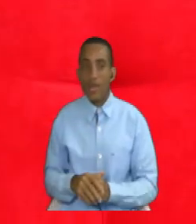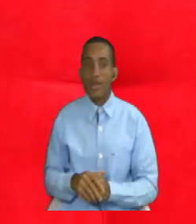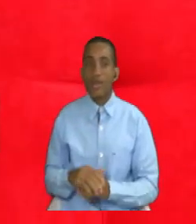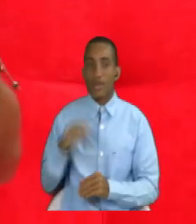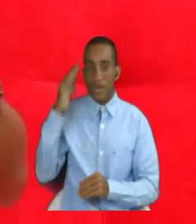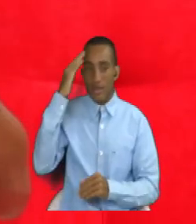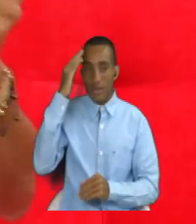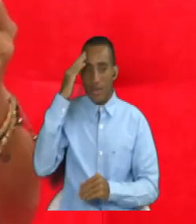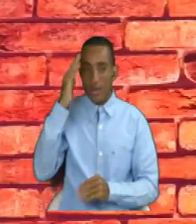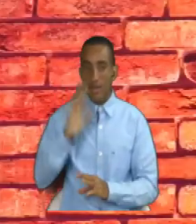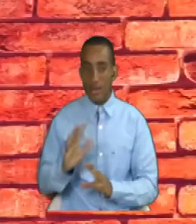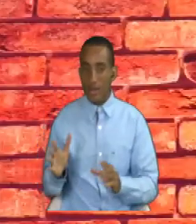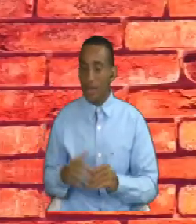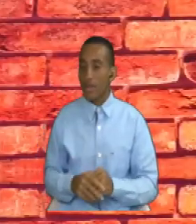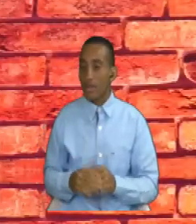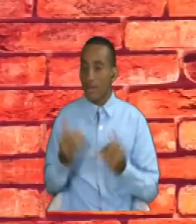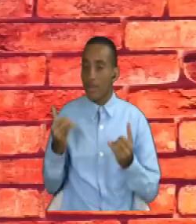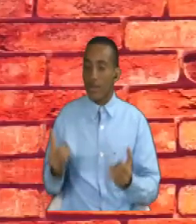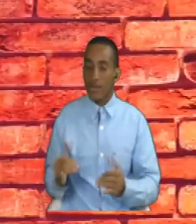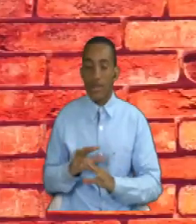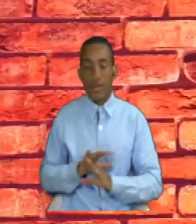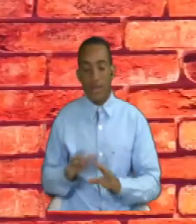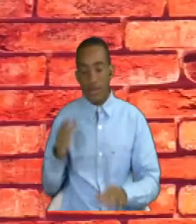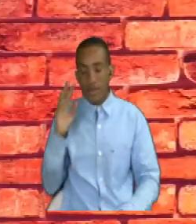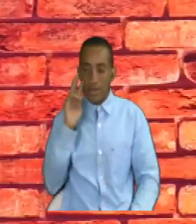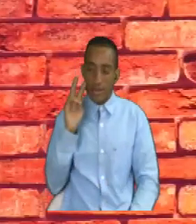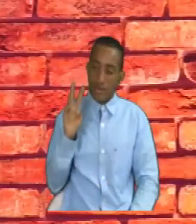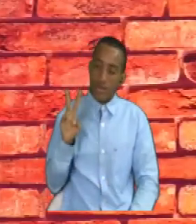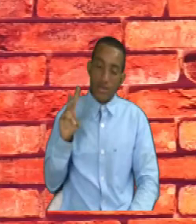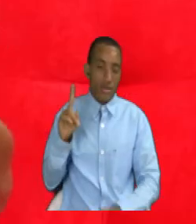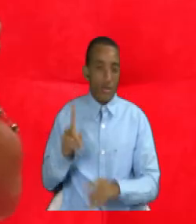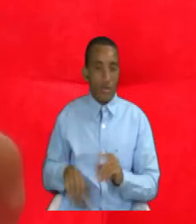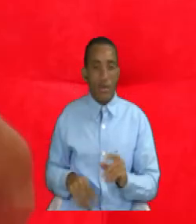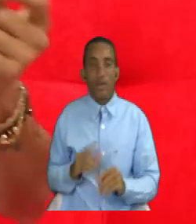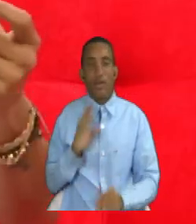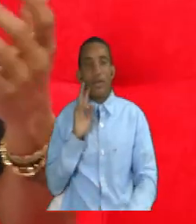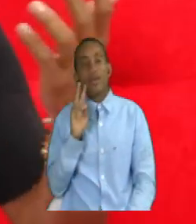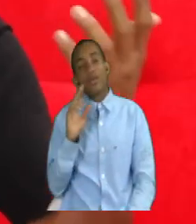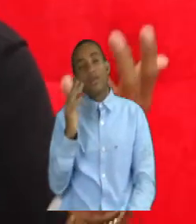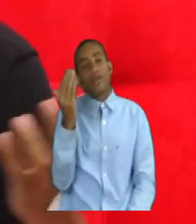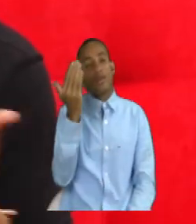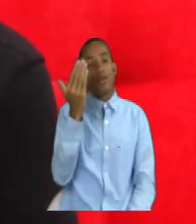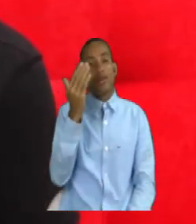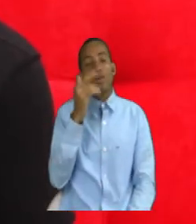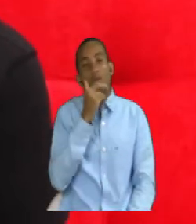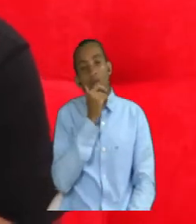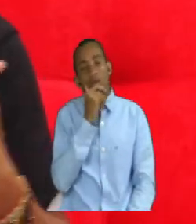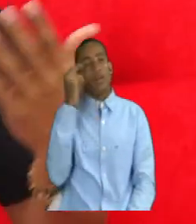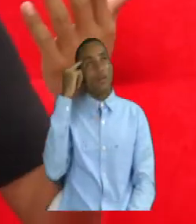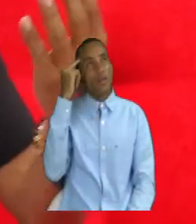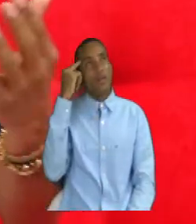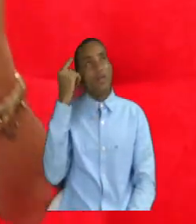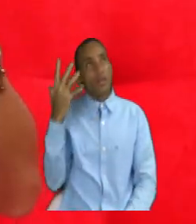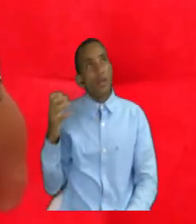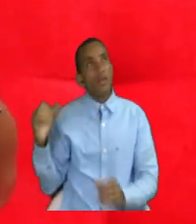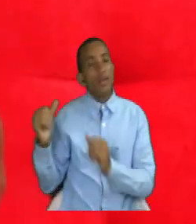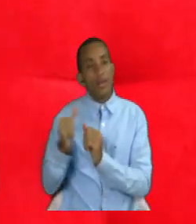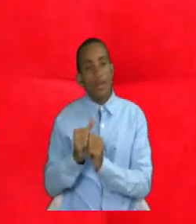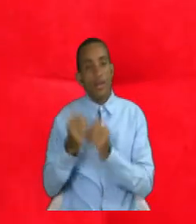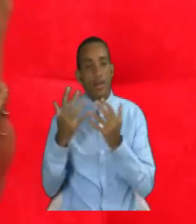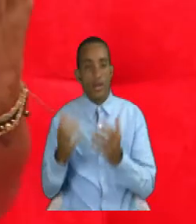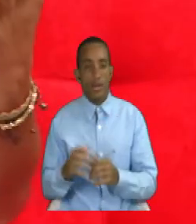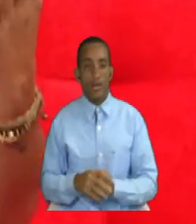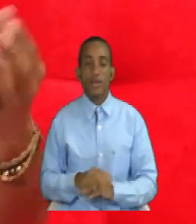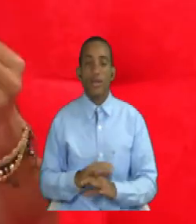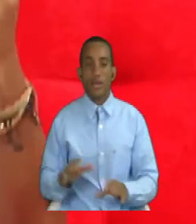encuentras lejos, que ahorita no puedo verte, pero me miro al espejo y solo pienso en tenerte, amor. Quiero que